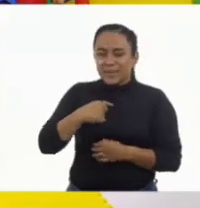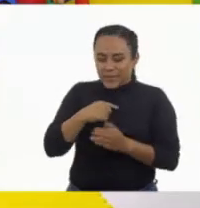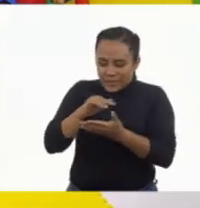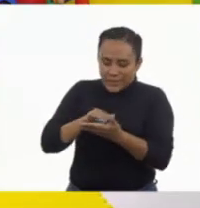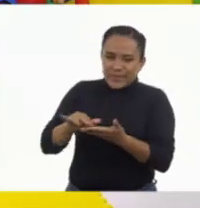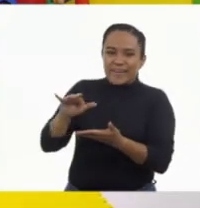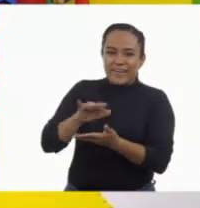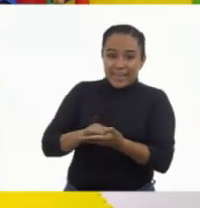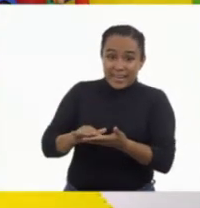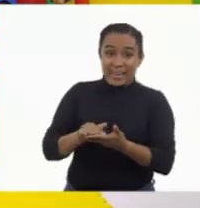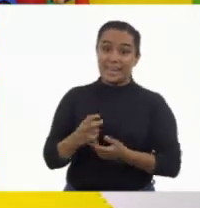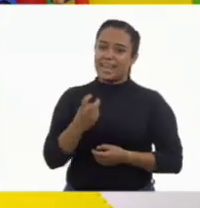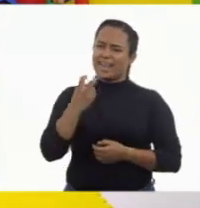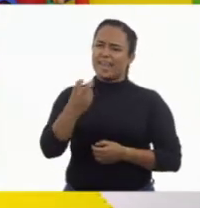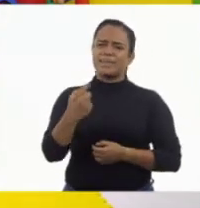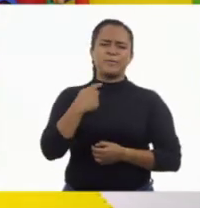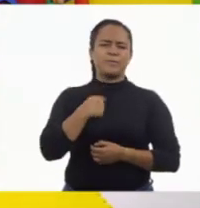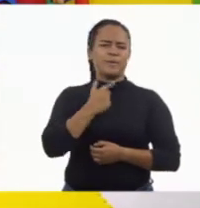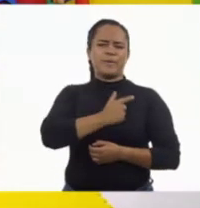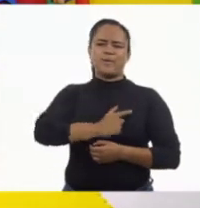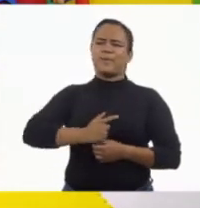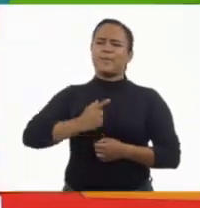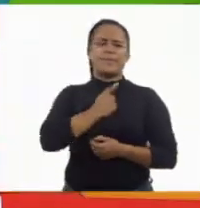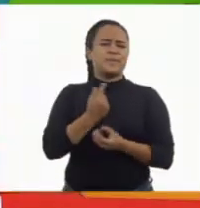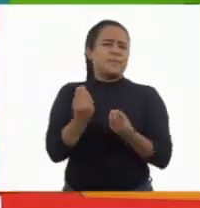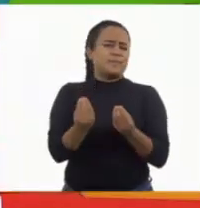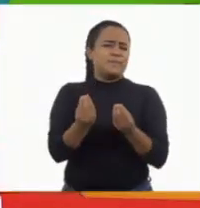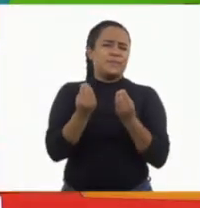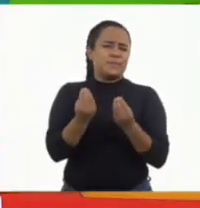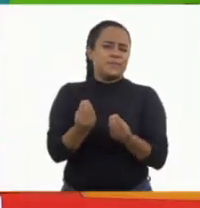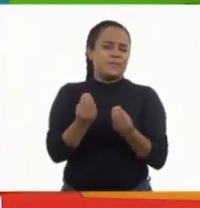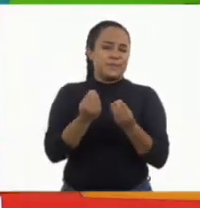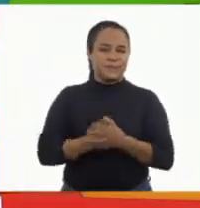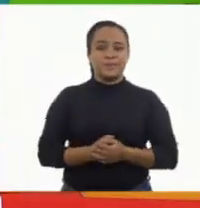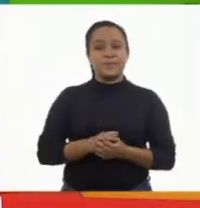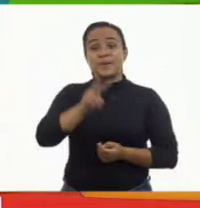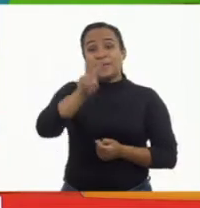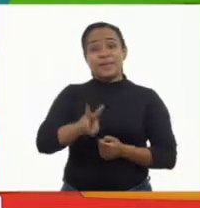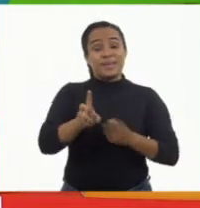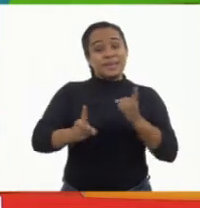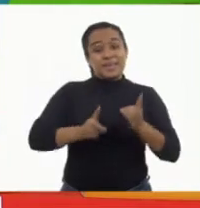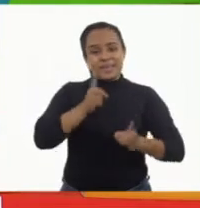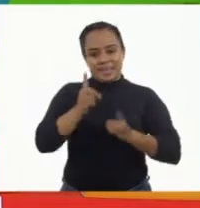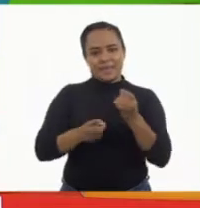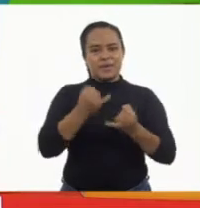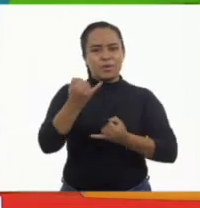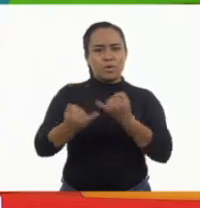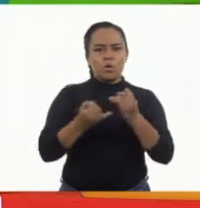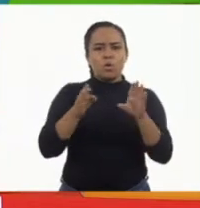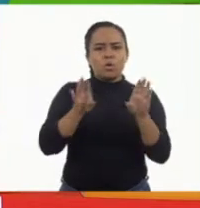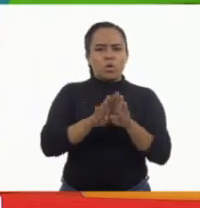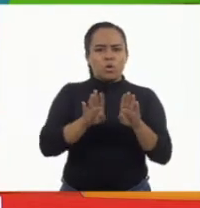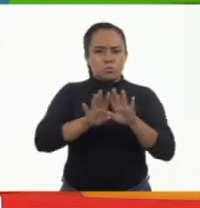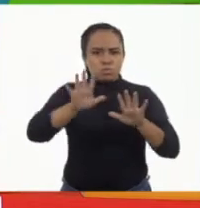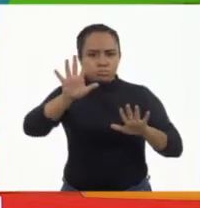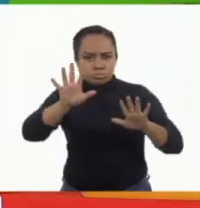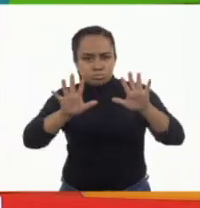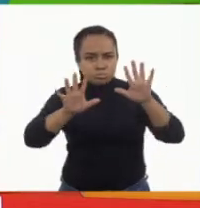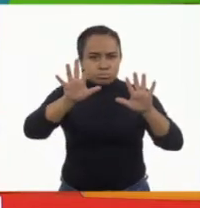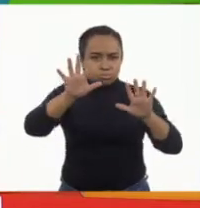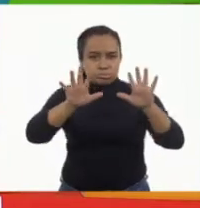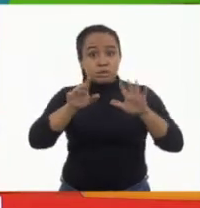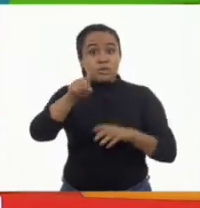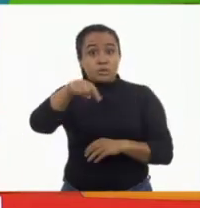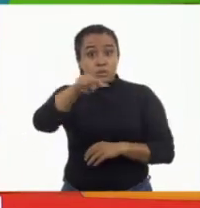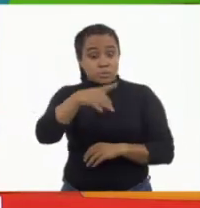leyendo. Y esa es una de mis actividades favoritas. Qué divertido este juego de interpretar todo aquello que